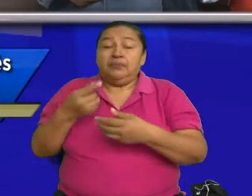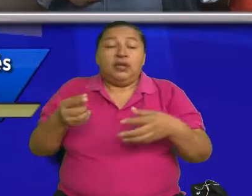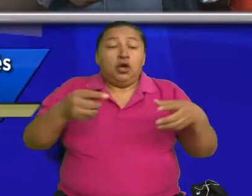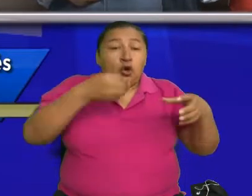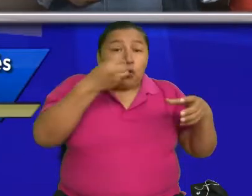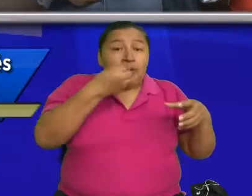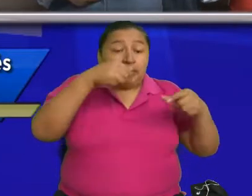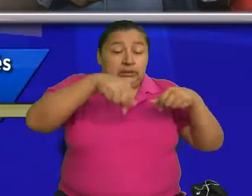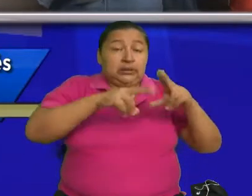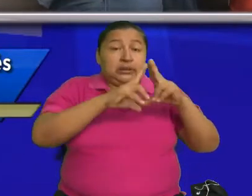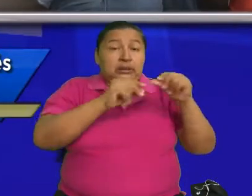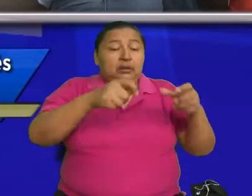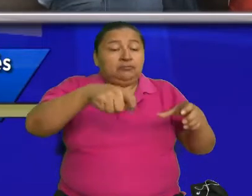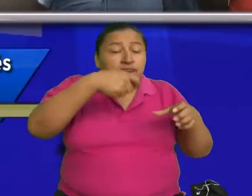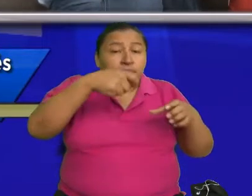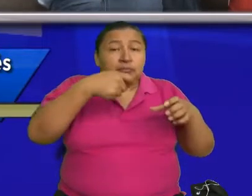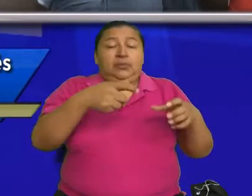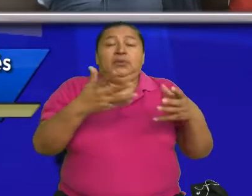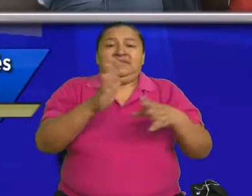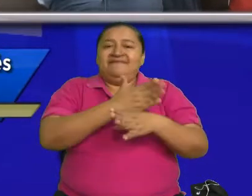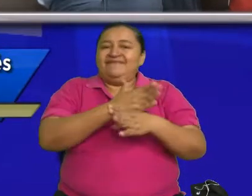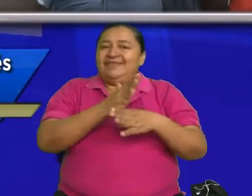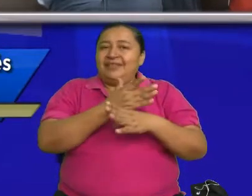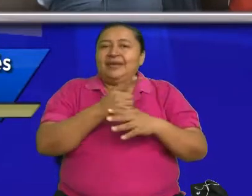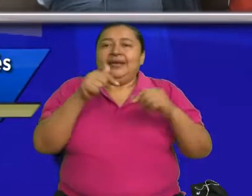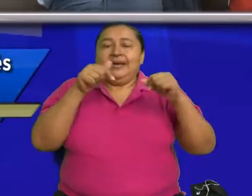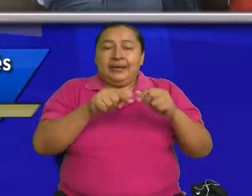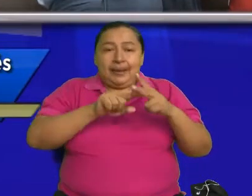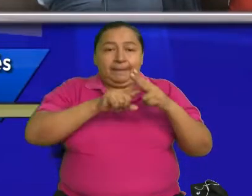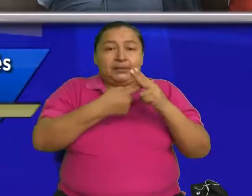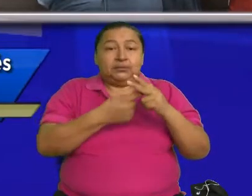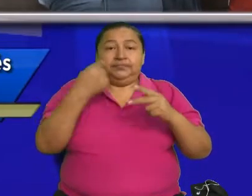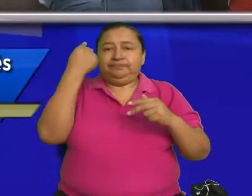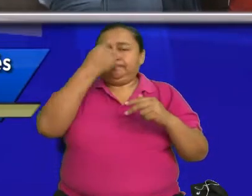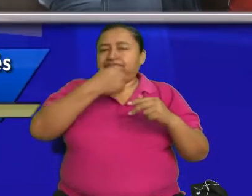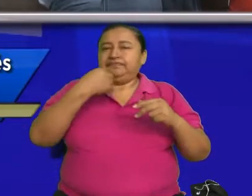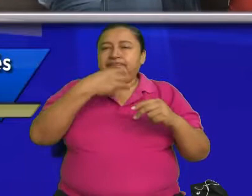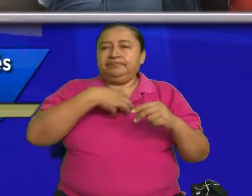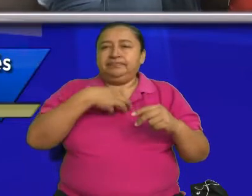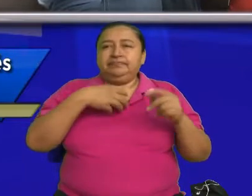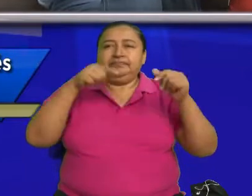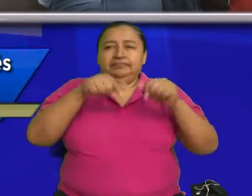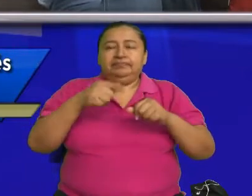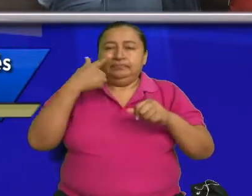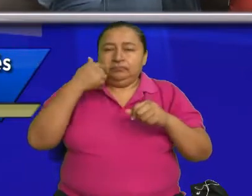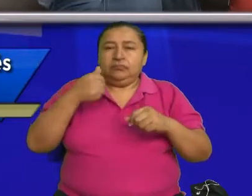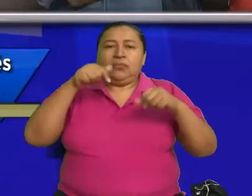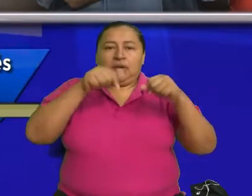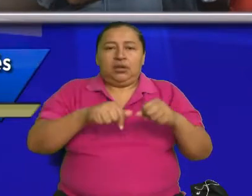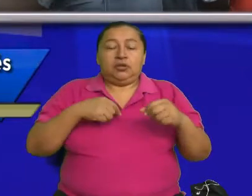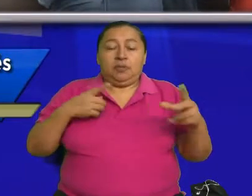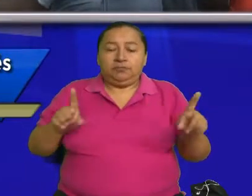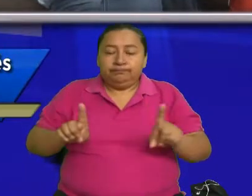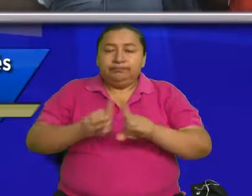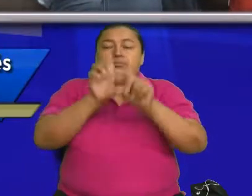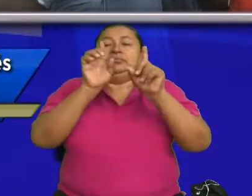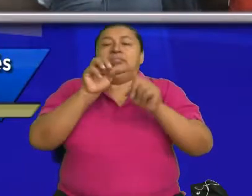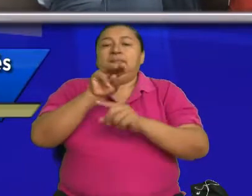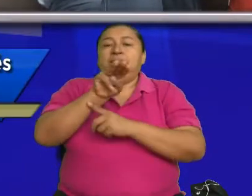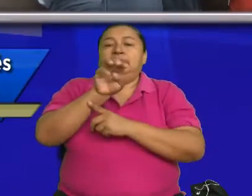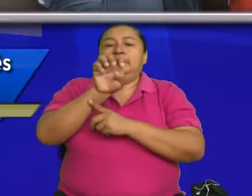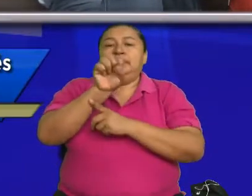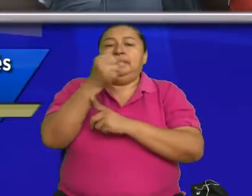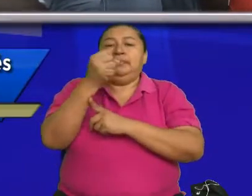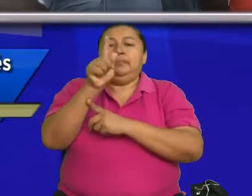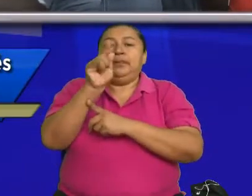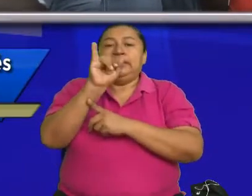comida nicaragüense. Ahí entró la identidad. Nosotros somos un producto del mestizaje. Aunque a